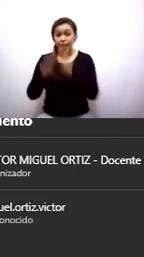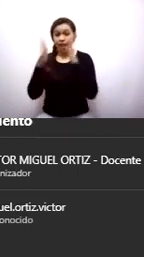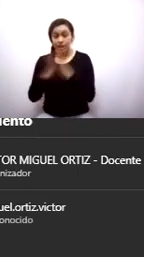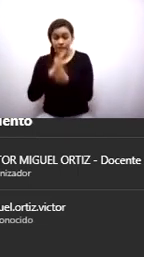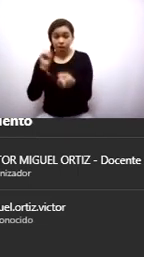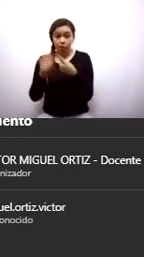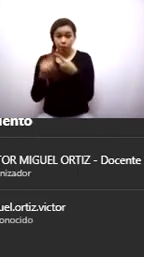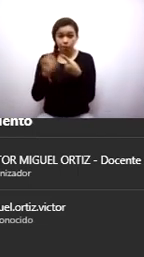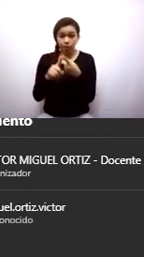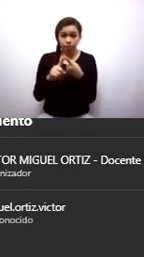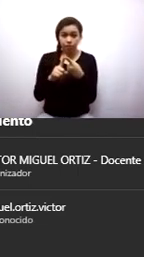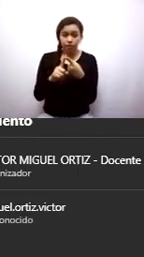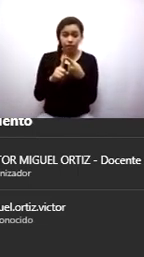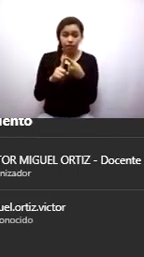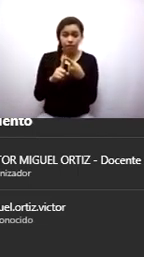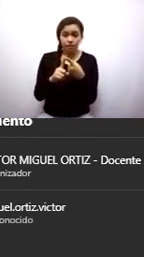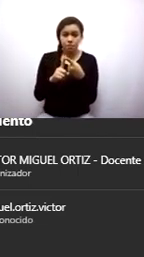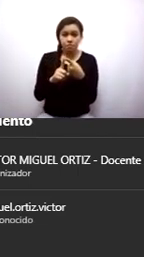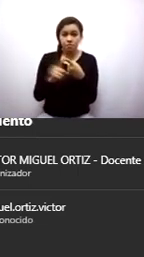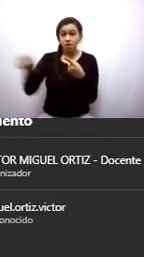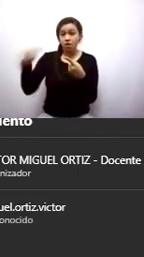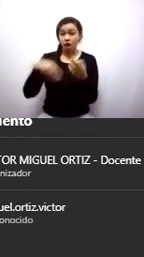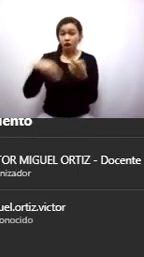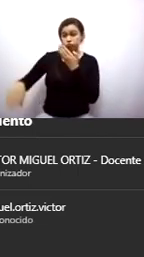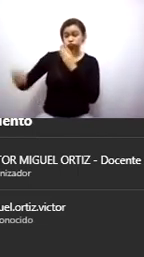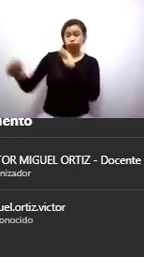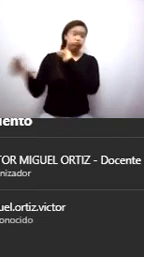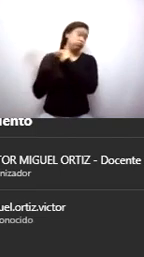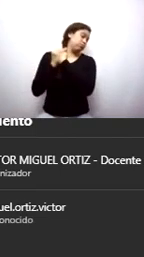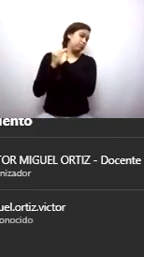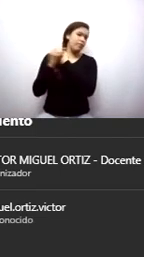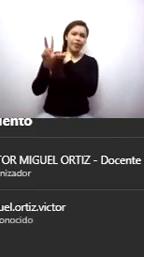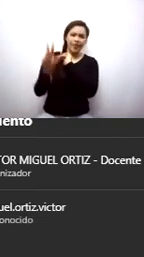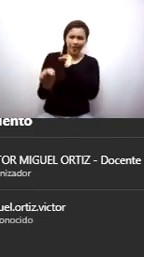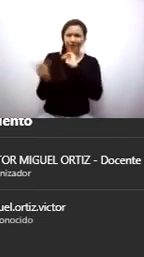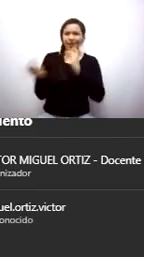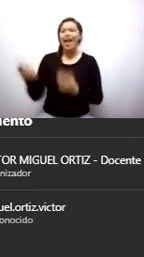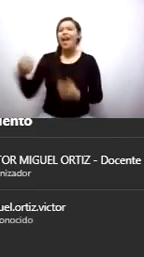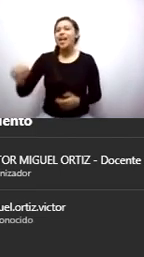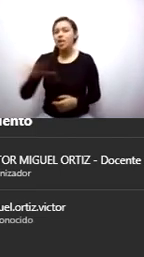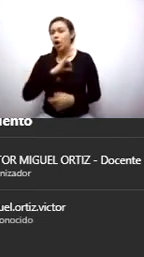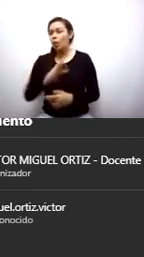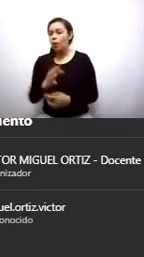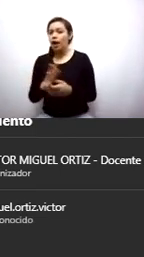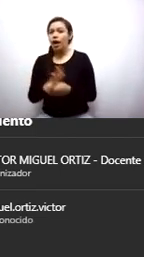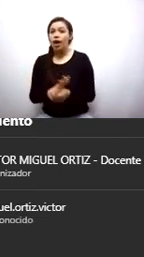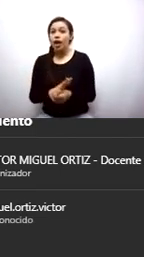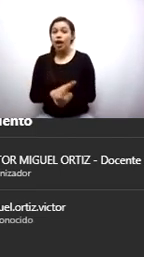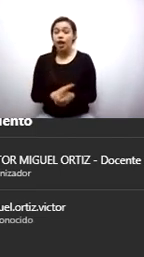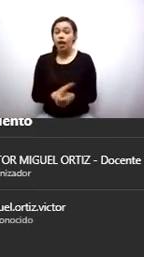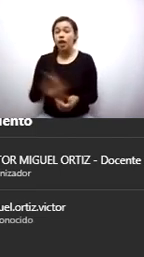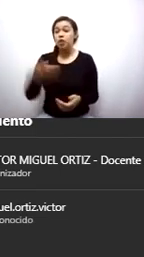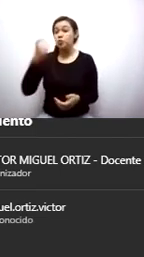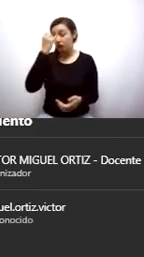nos están ignorando básicamente en la sesión, que puedan pues externar un punto de